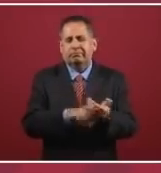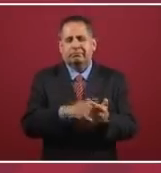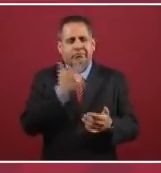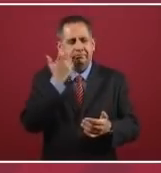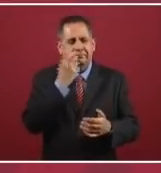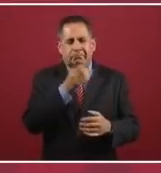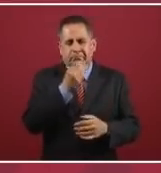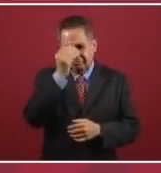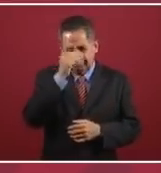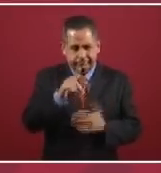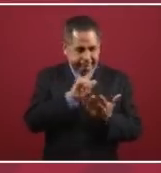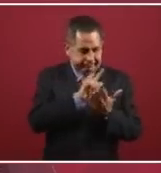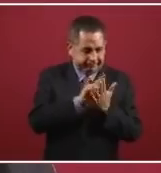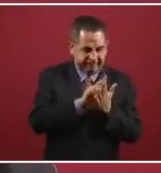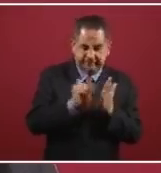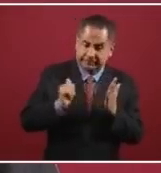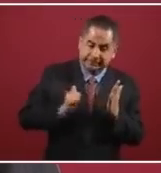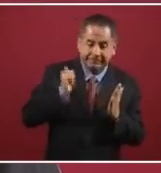legal,